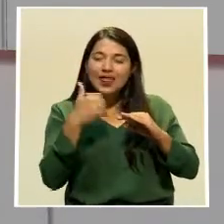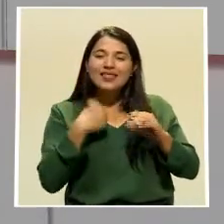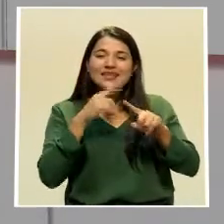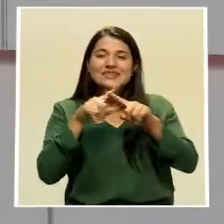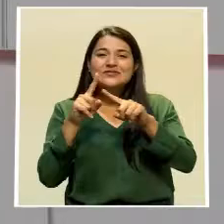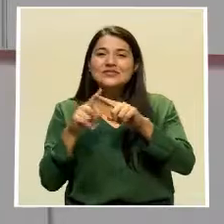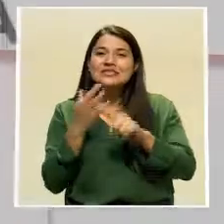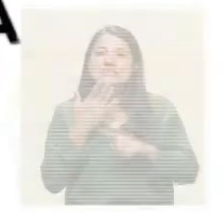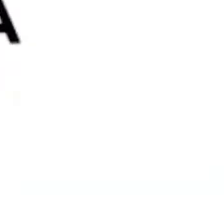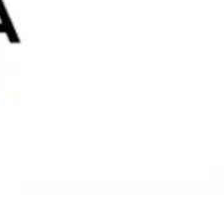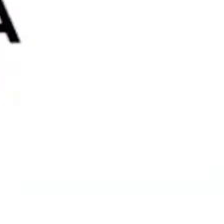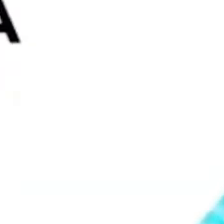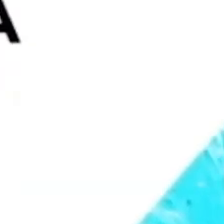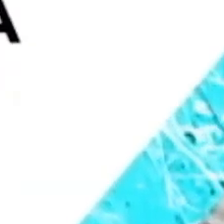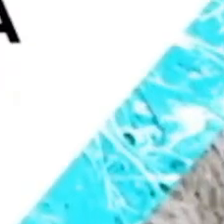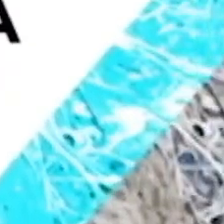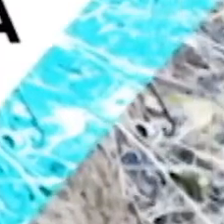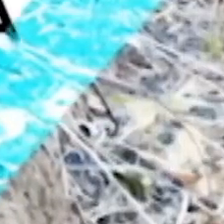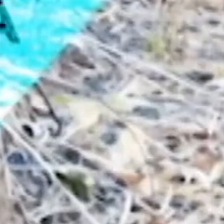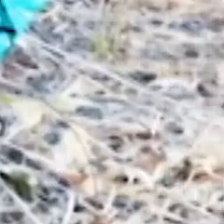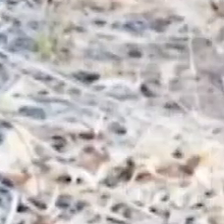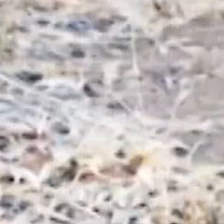Veámoslo.